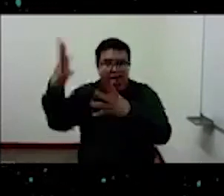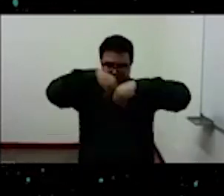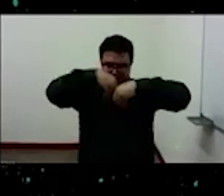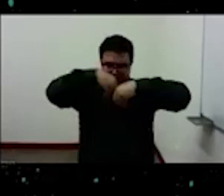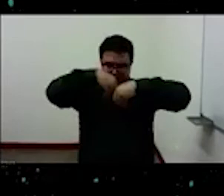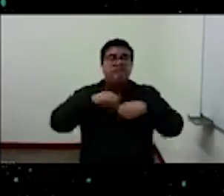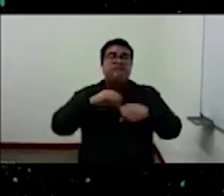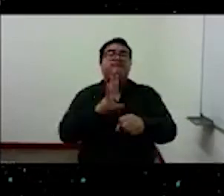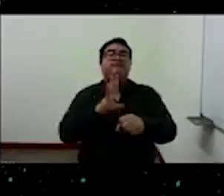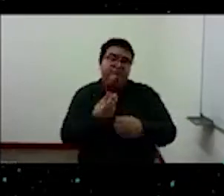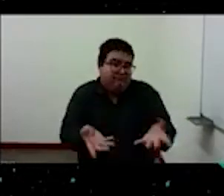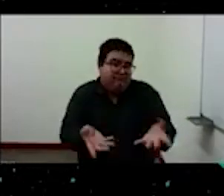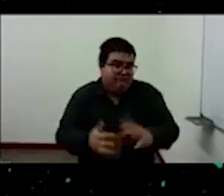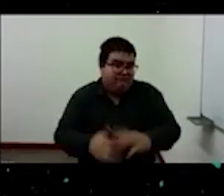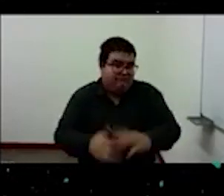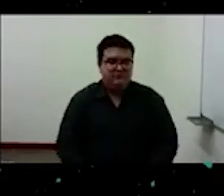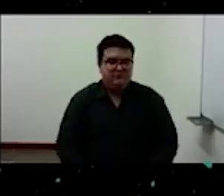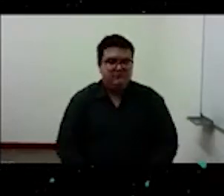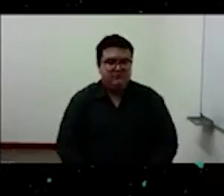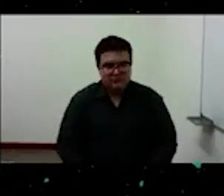Esas dicotomías